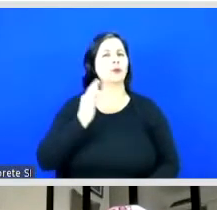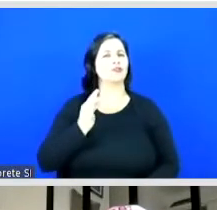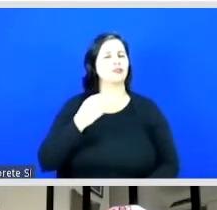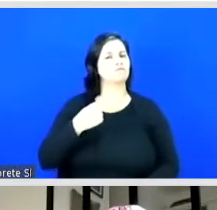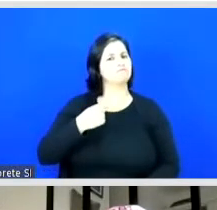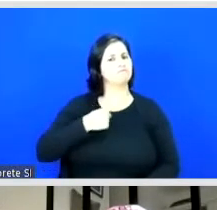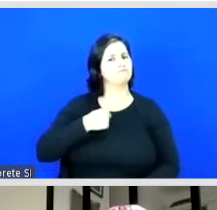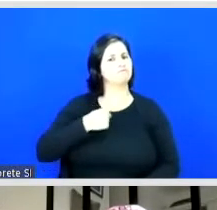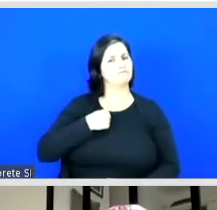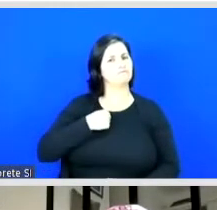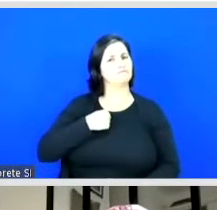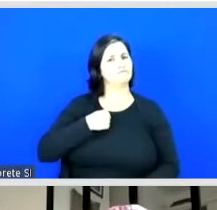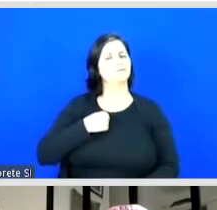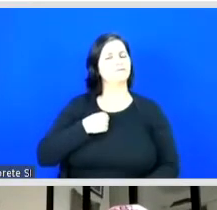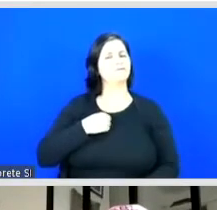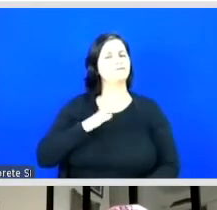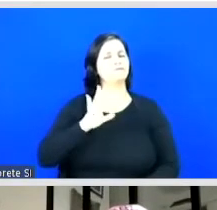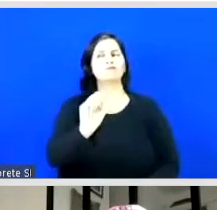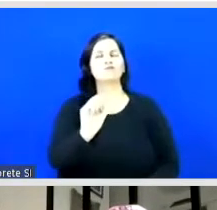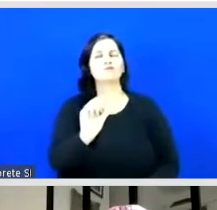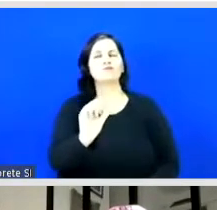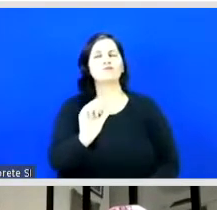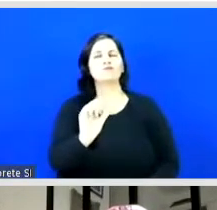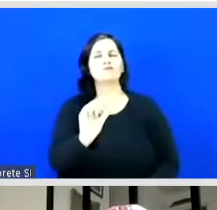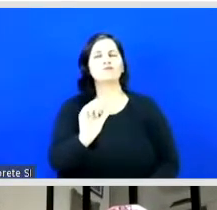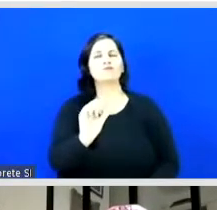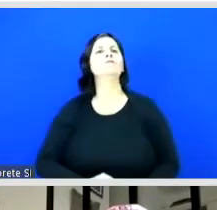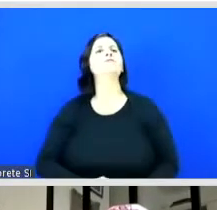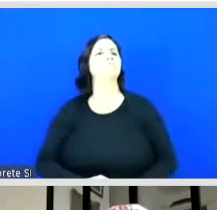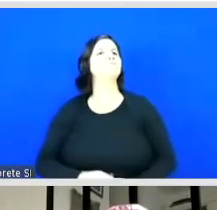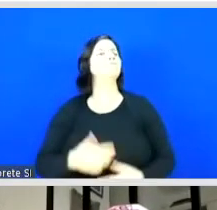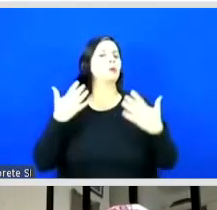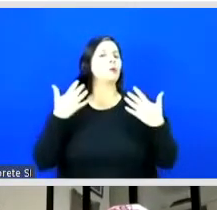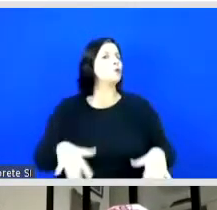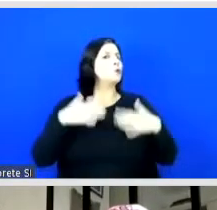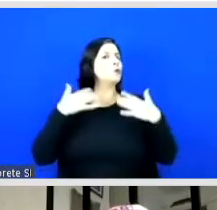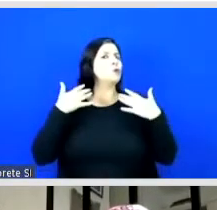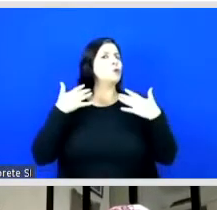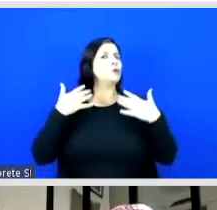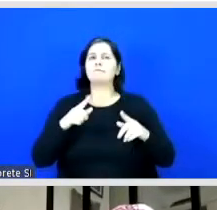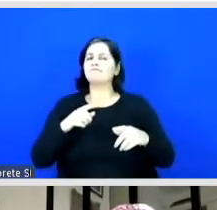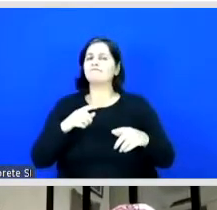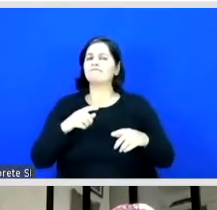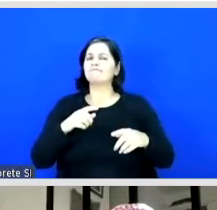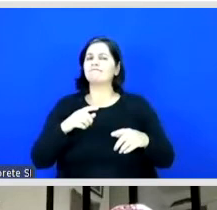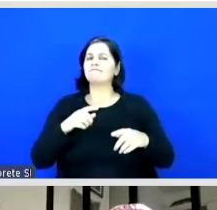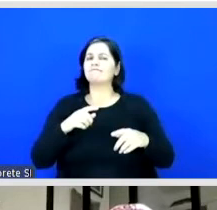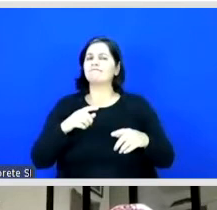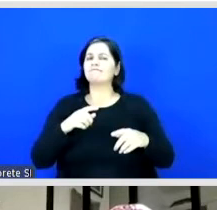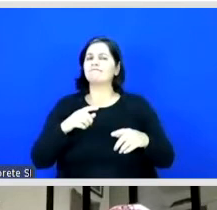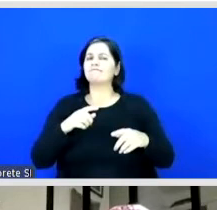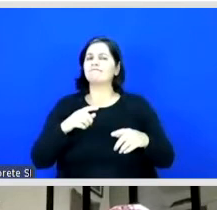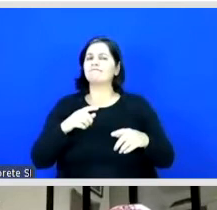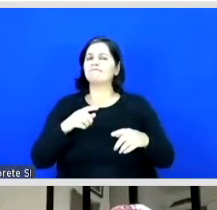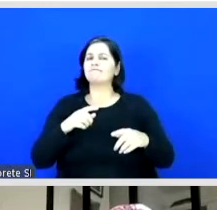profunda, la grave crisis ambiental, yo siento de que ya no podemos hablar solamente que las mujeres que estamos